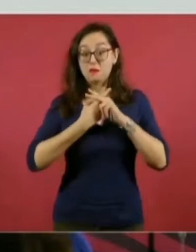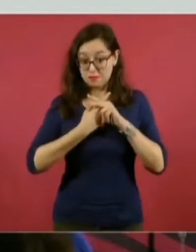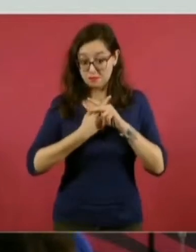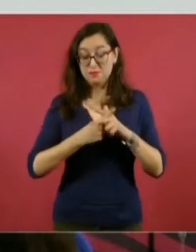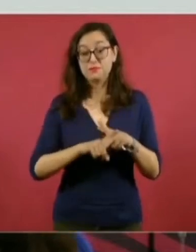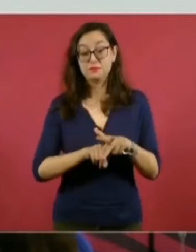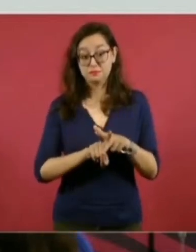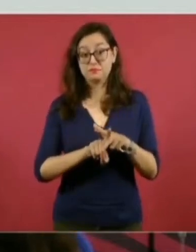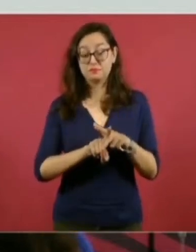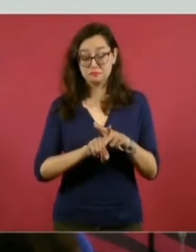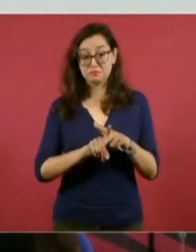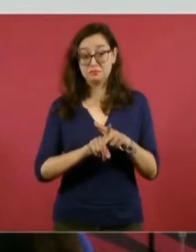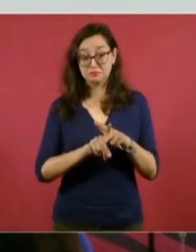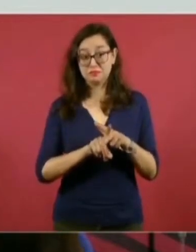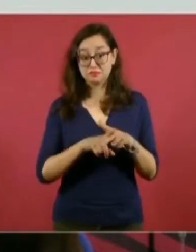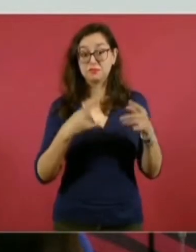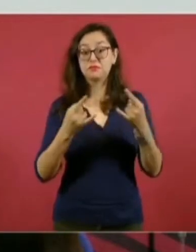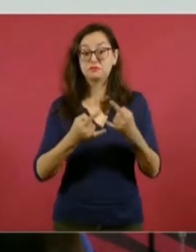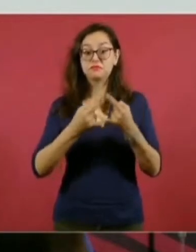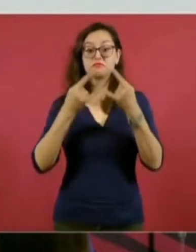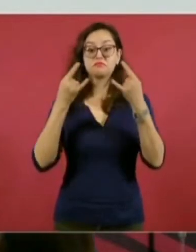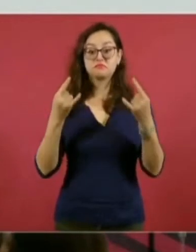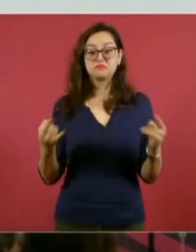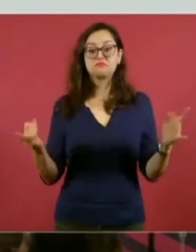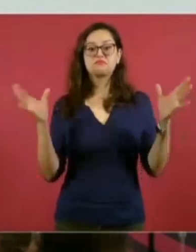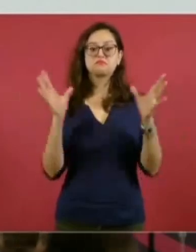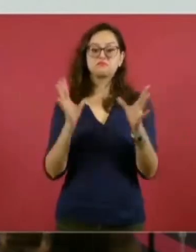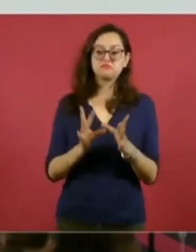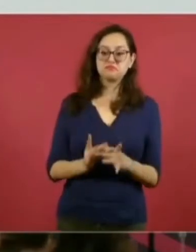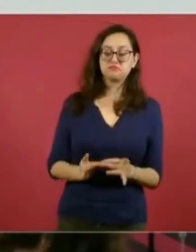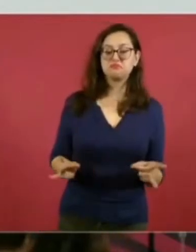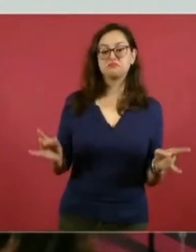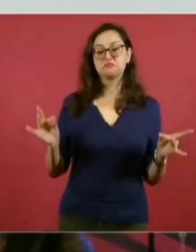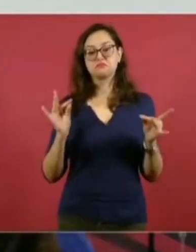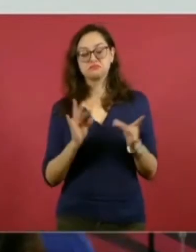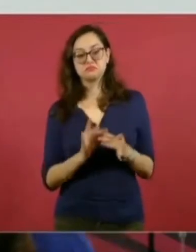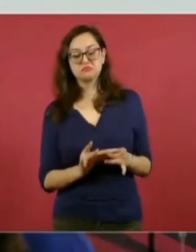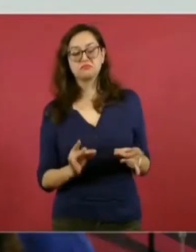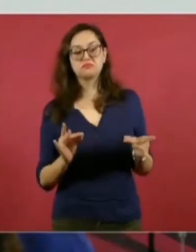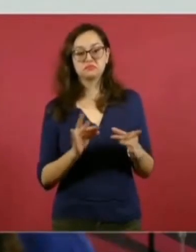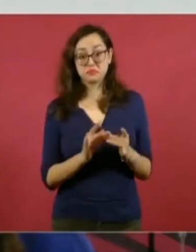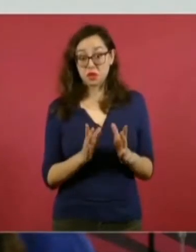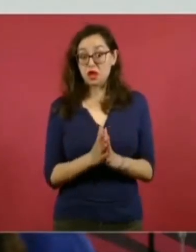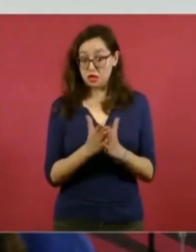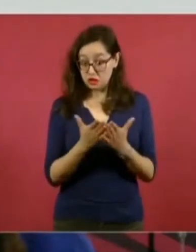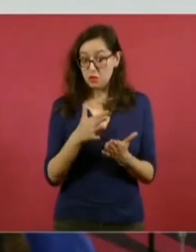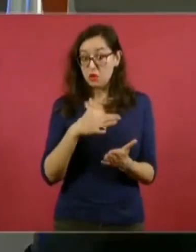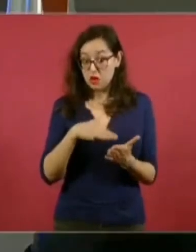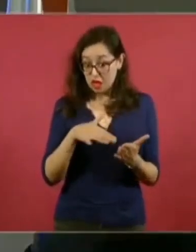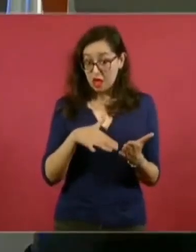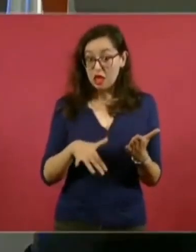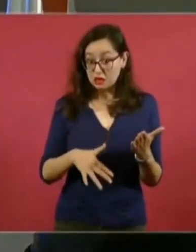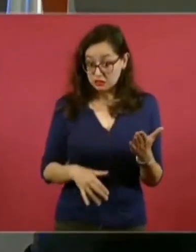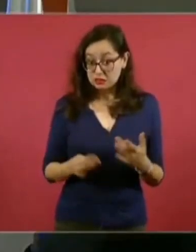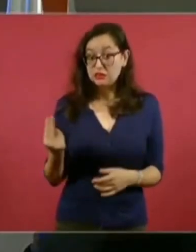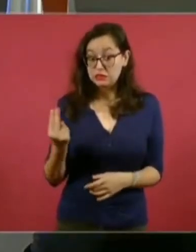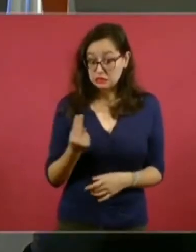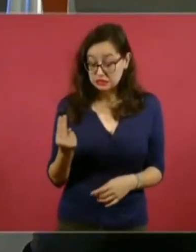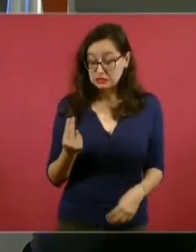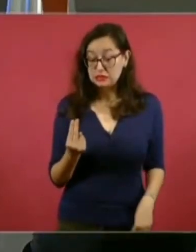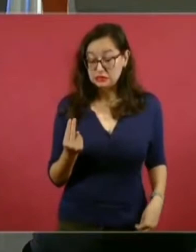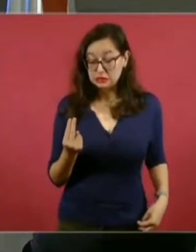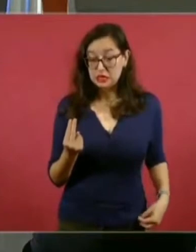cuenta así esa historia y es importante leerlo, lo que